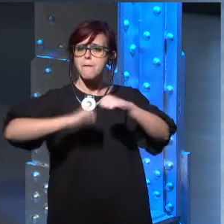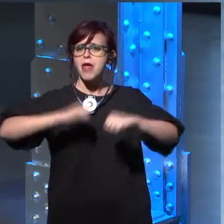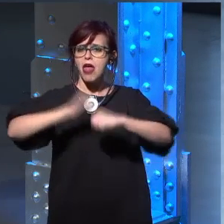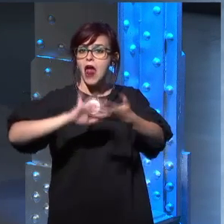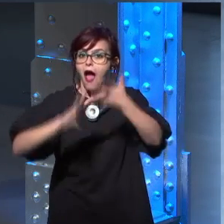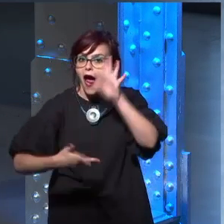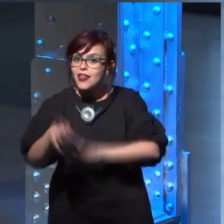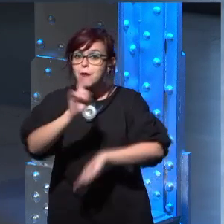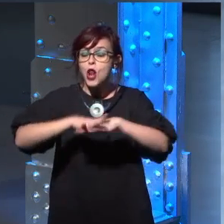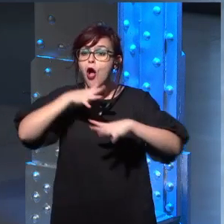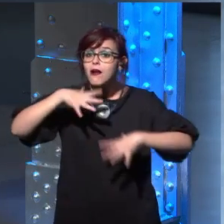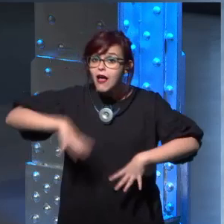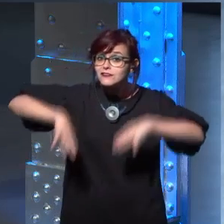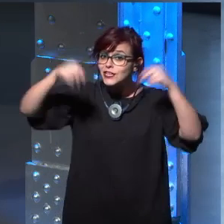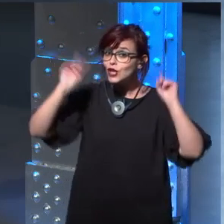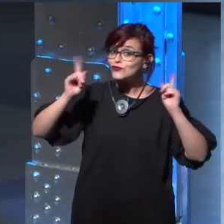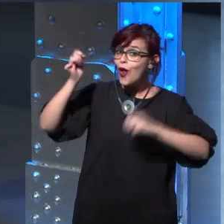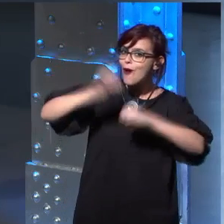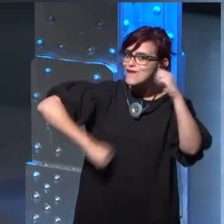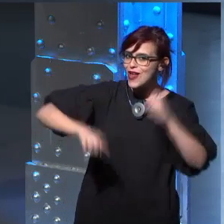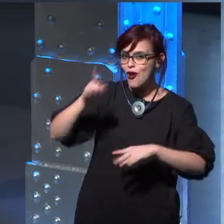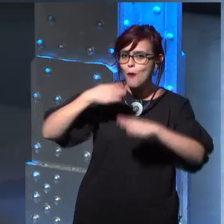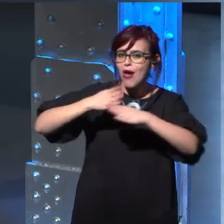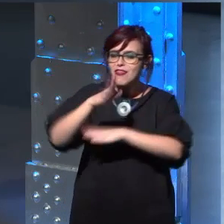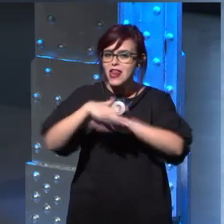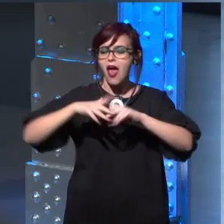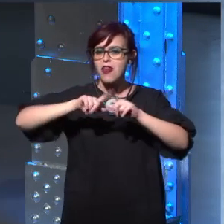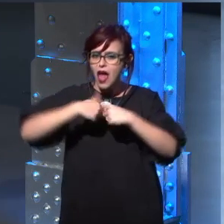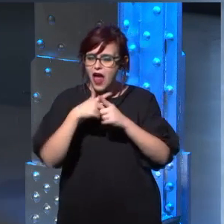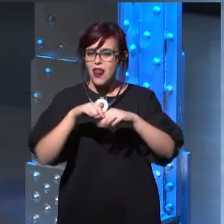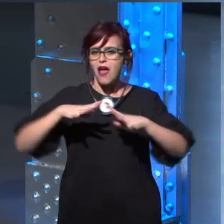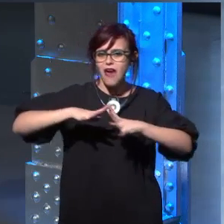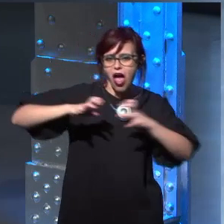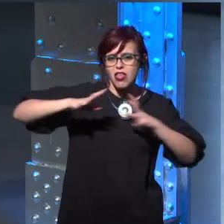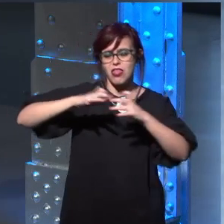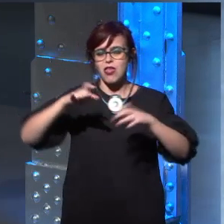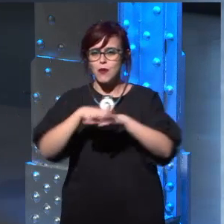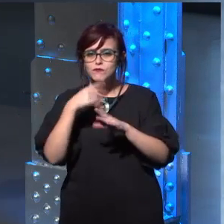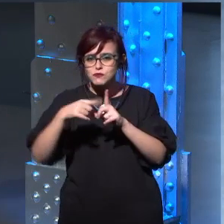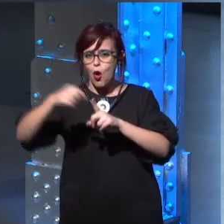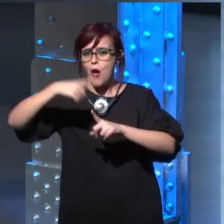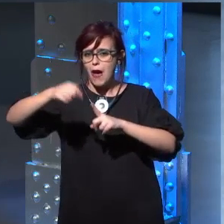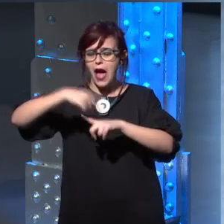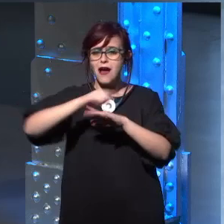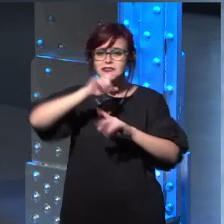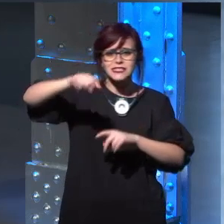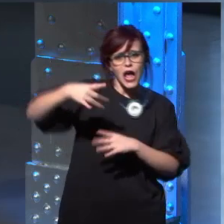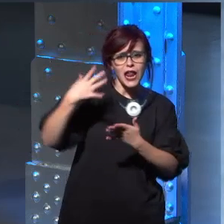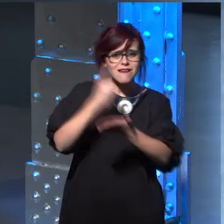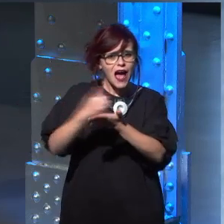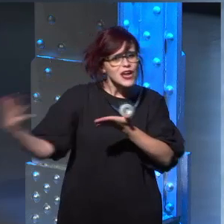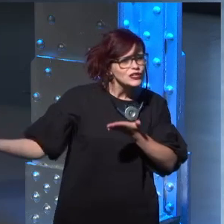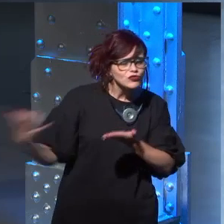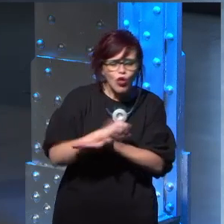pero el castillo no estaba hecho solo de piedra. La madera, la lana, el cáñamo, la paja, el pan, el grano, la carne en salazón, todo